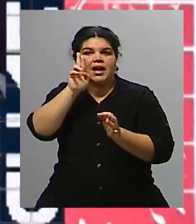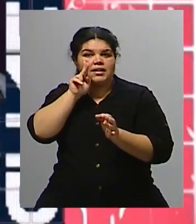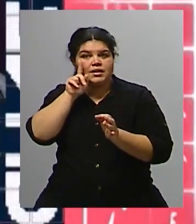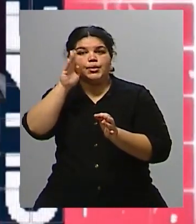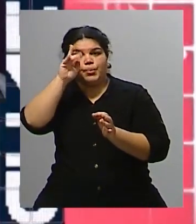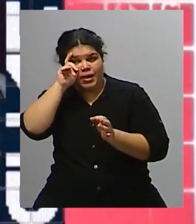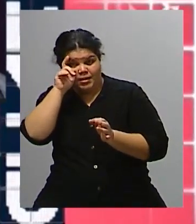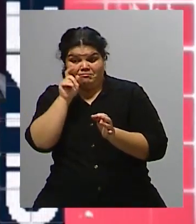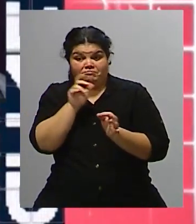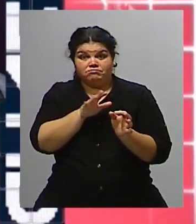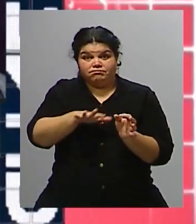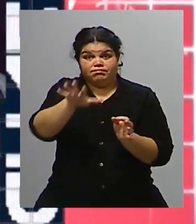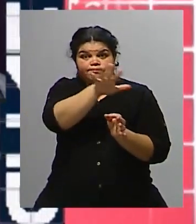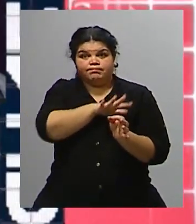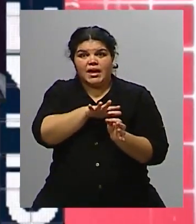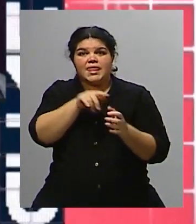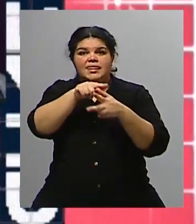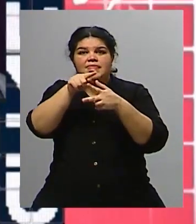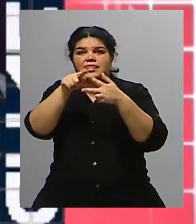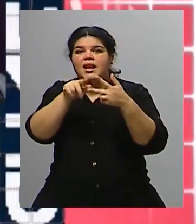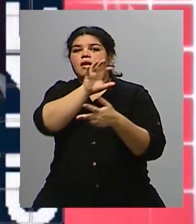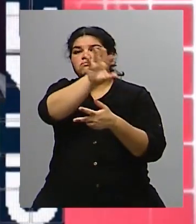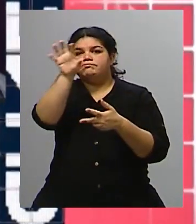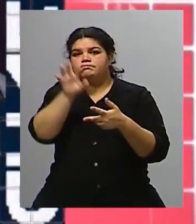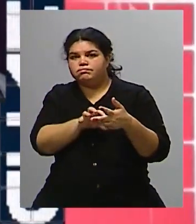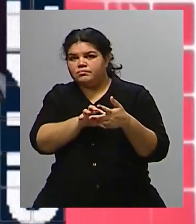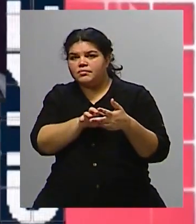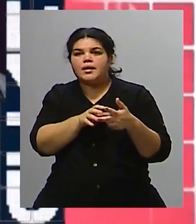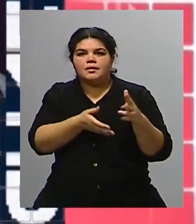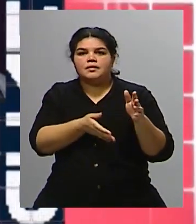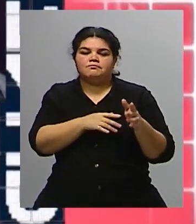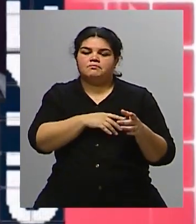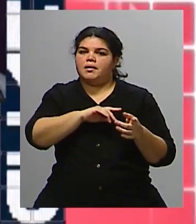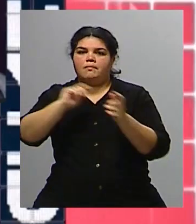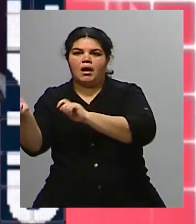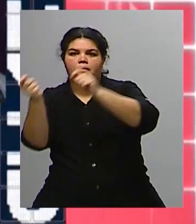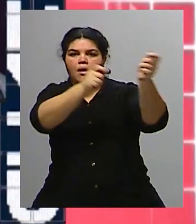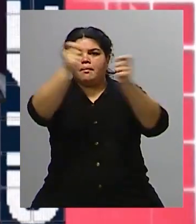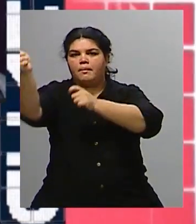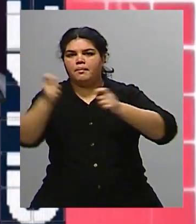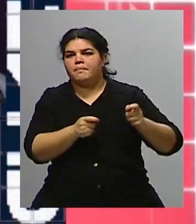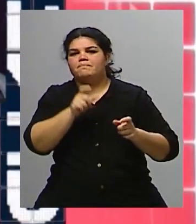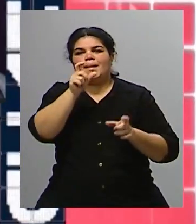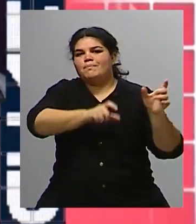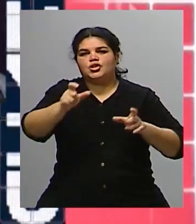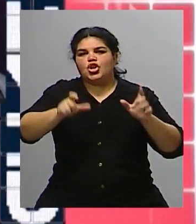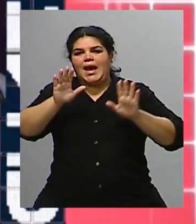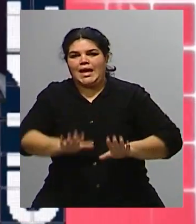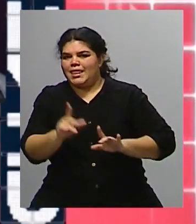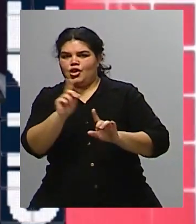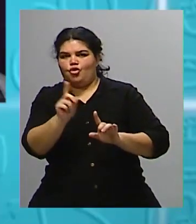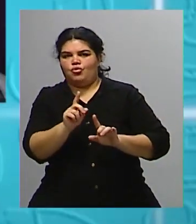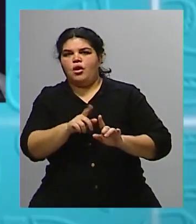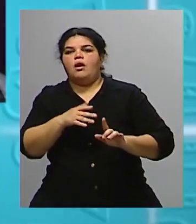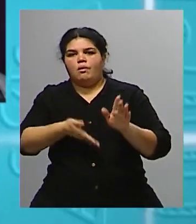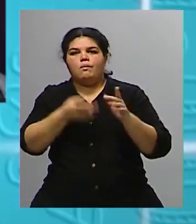3 grandes focos emigratorios, es decir, de personas que se están yendo de un lugar hacia otro. El principal es, y por